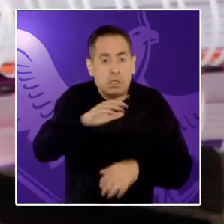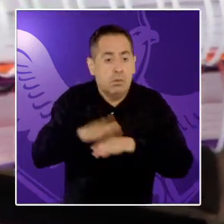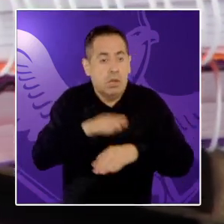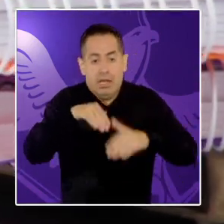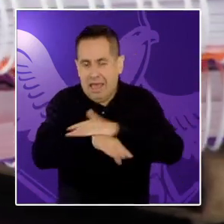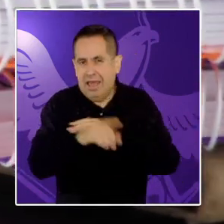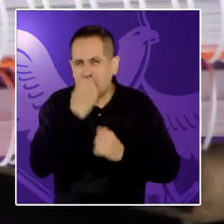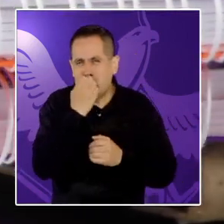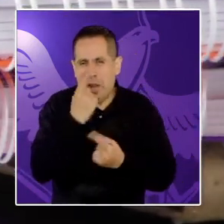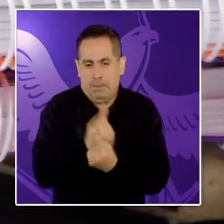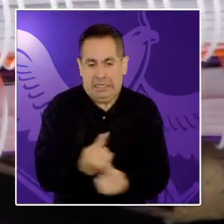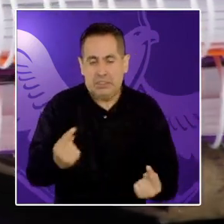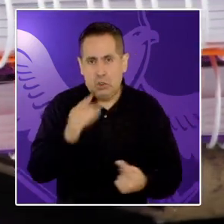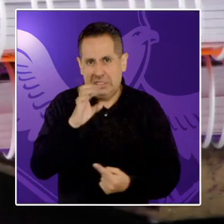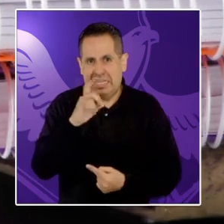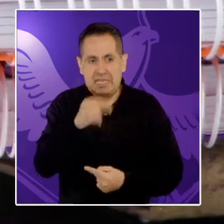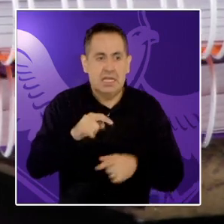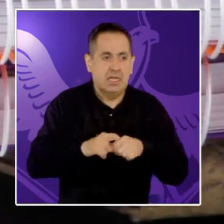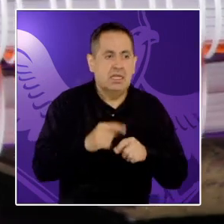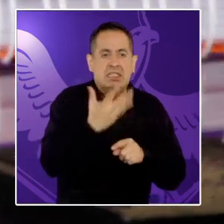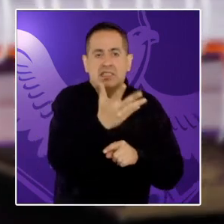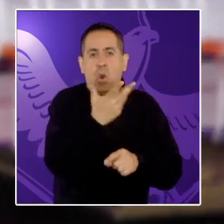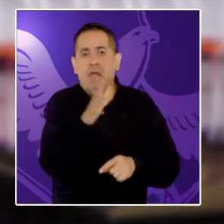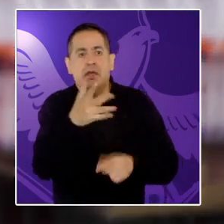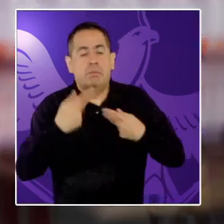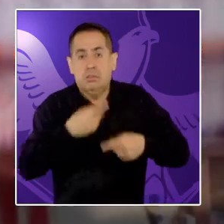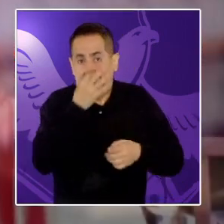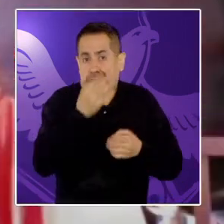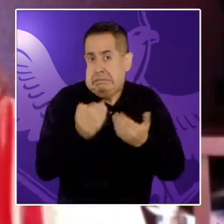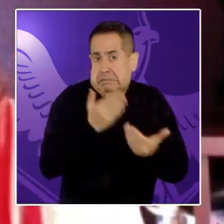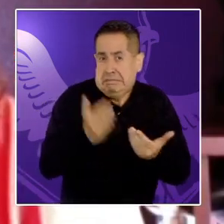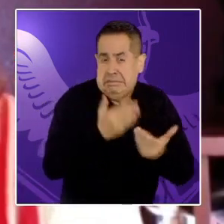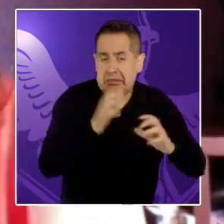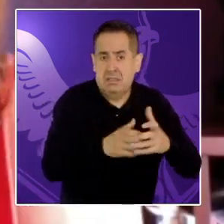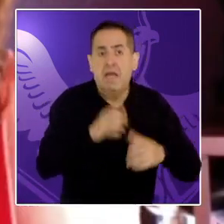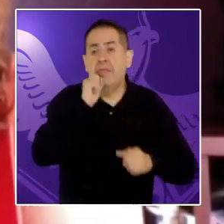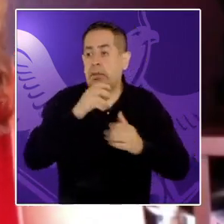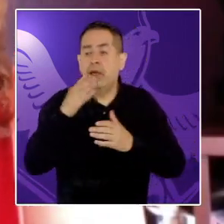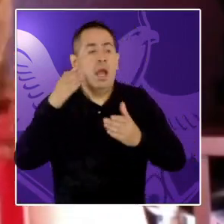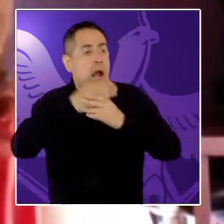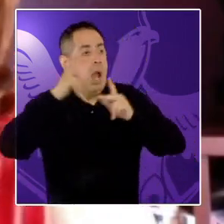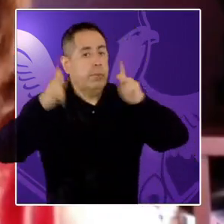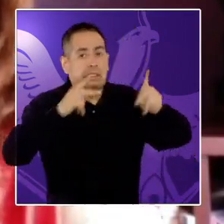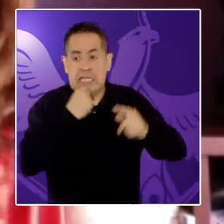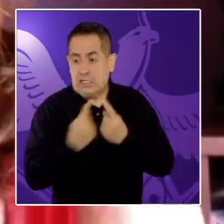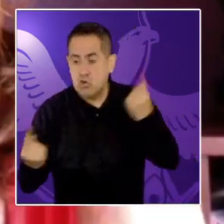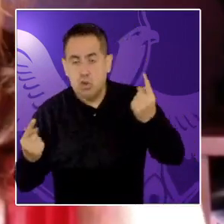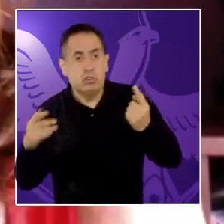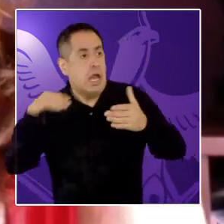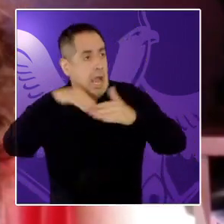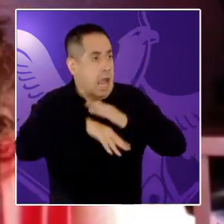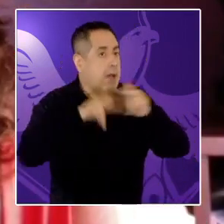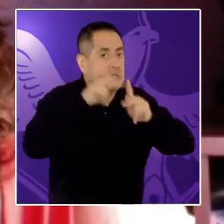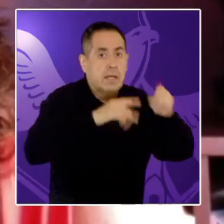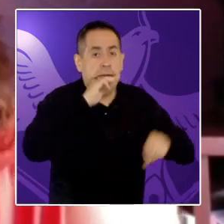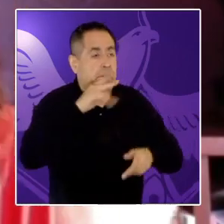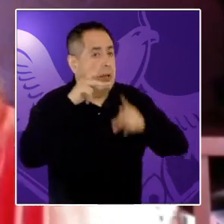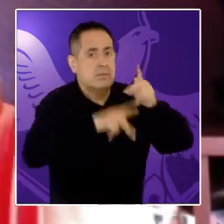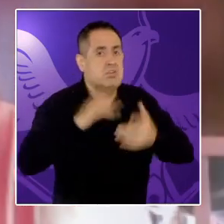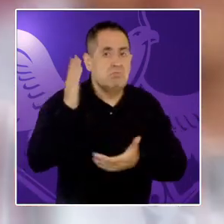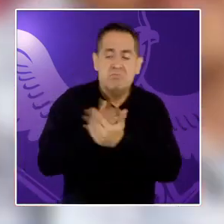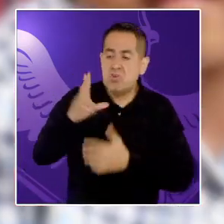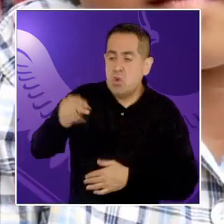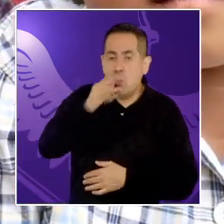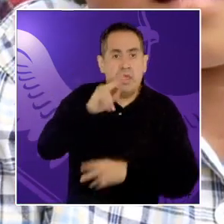las madres. Eso me parece también difícil porque las estancias pues van de 5 a 10 personas. También han suspendido